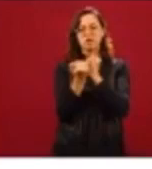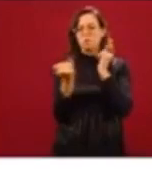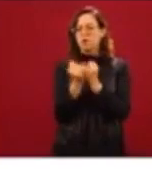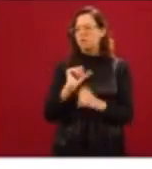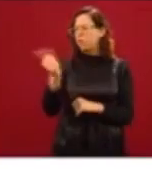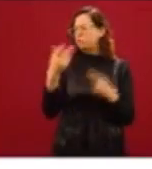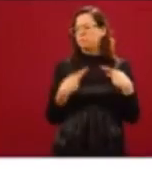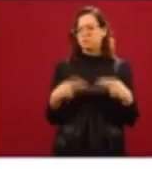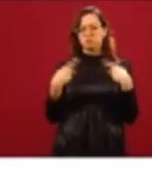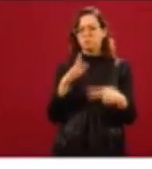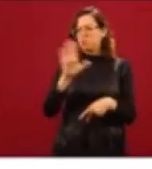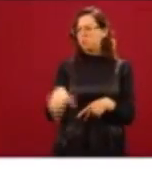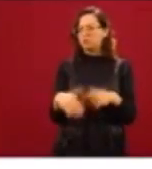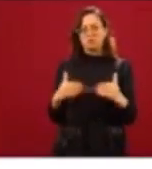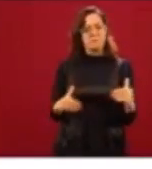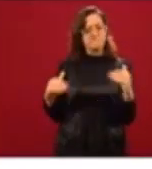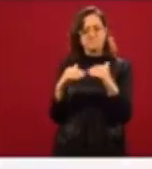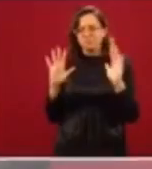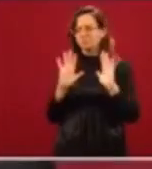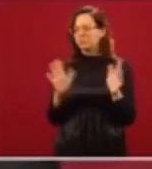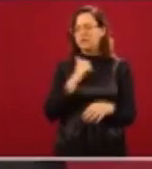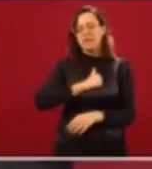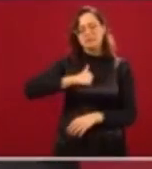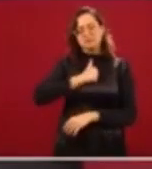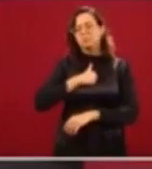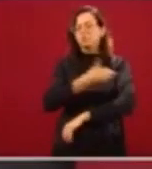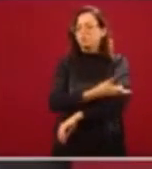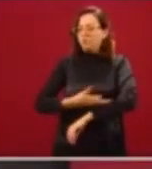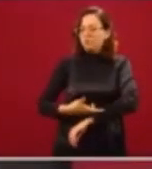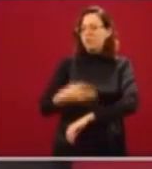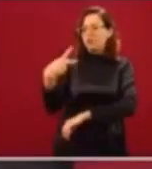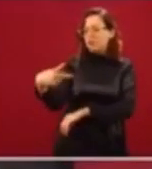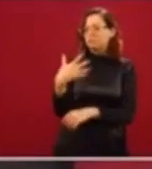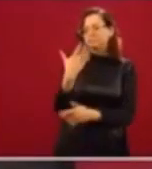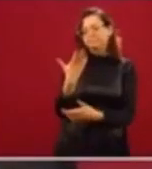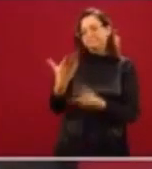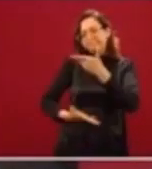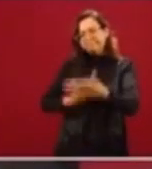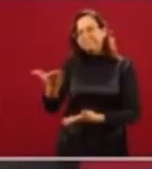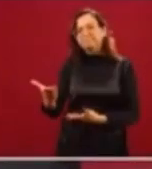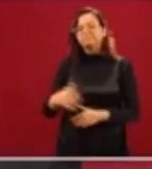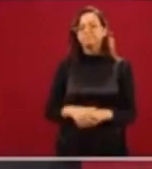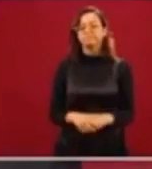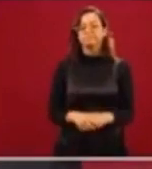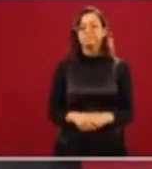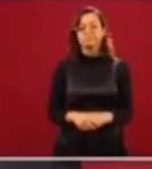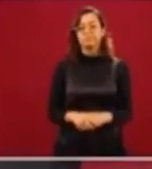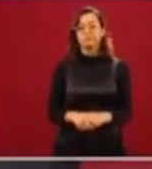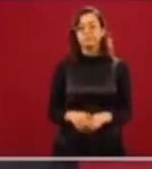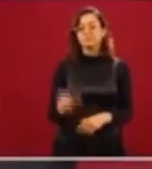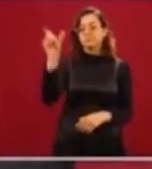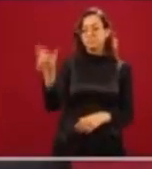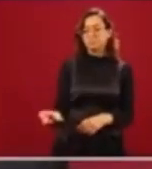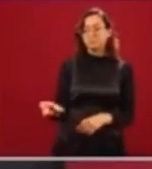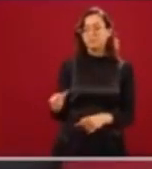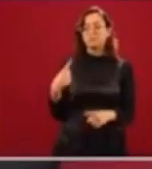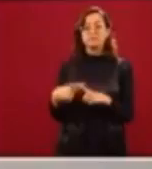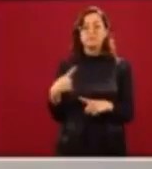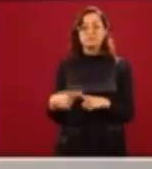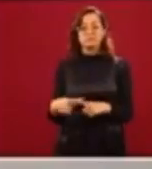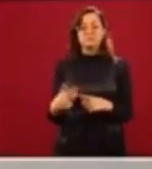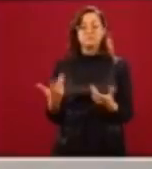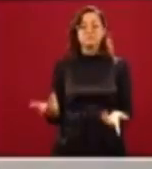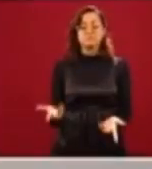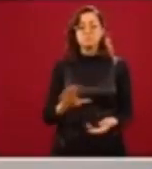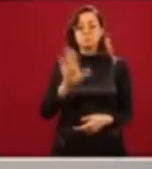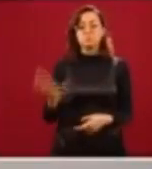cualquier persona, y nuestras condolencias para la familia de la persona fallecida. Este es un caso que ilustra exactamente lo que sabemos